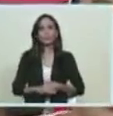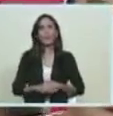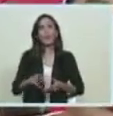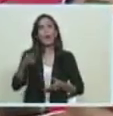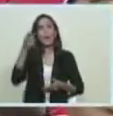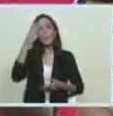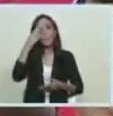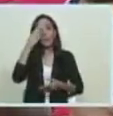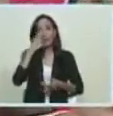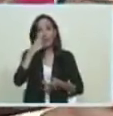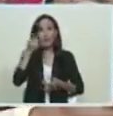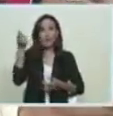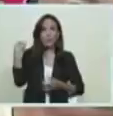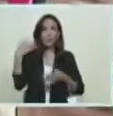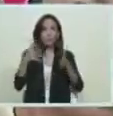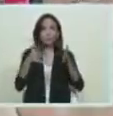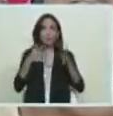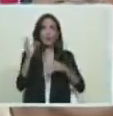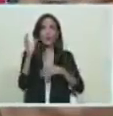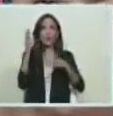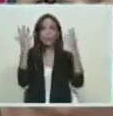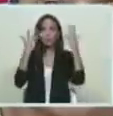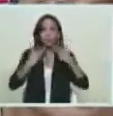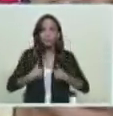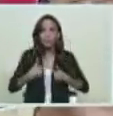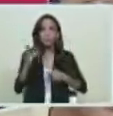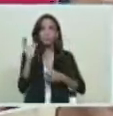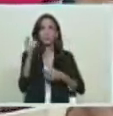ganó al Caracas anoche.